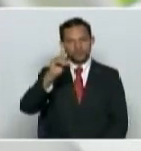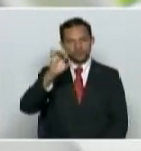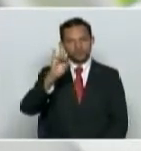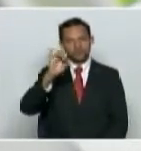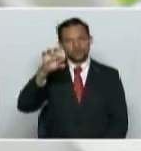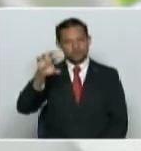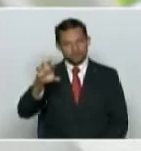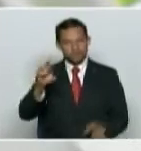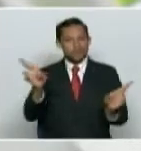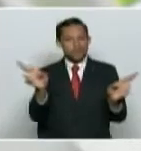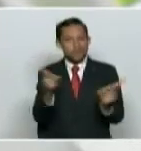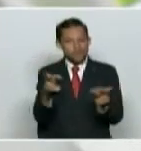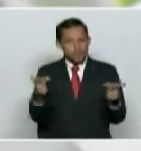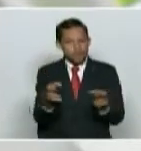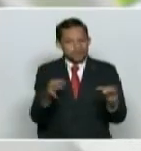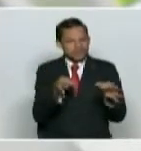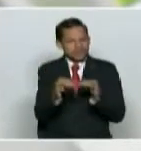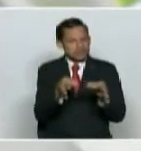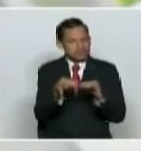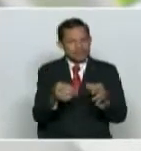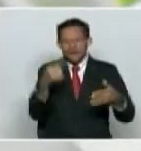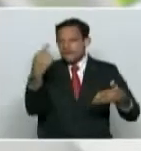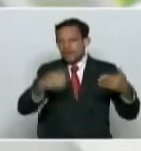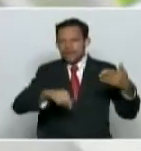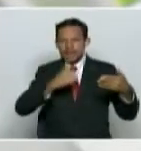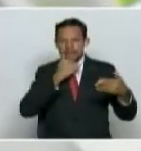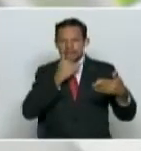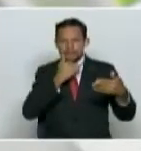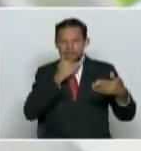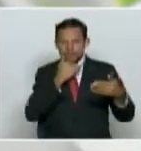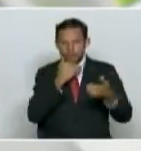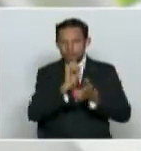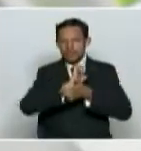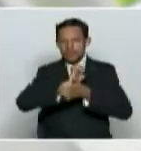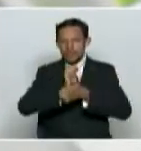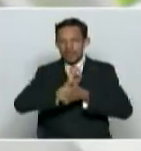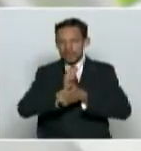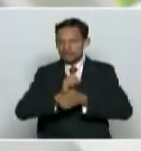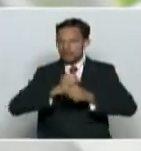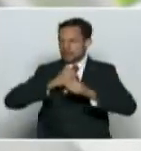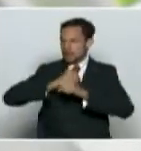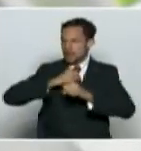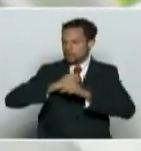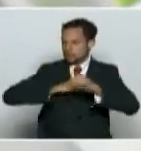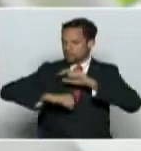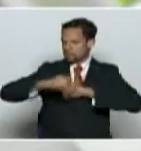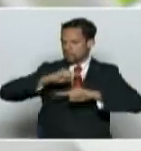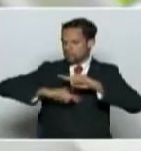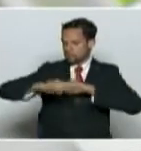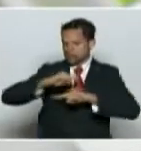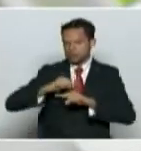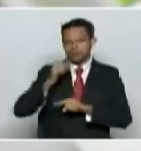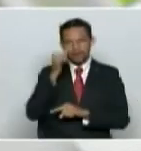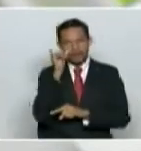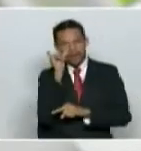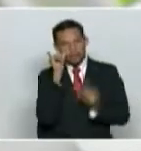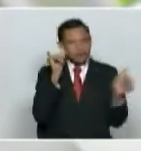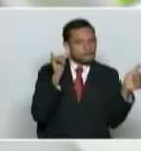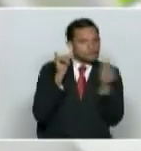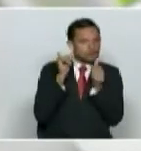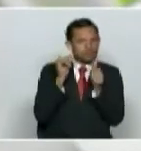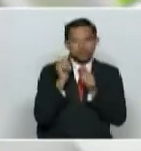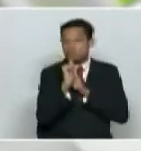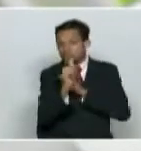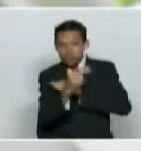de contarle a todos nuestros televidentes de qué es lo que está pasando en nuestro canal Telecafé. Todo lo que hay detrás de cámaras que por lo general no está a la vista de